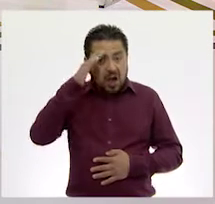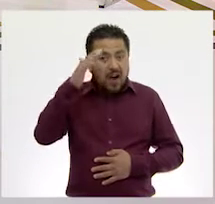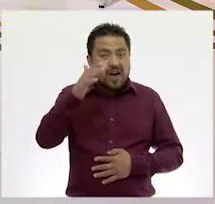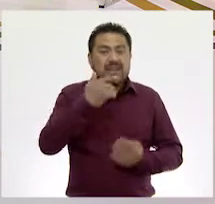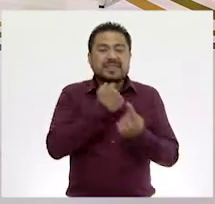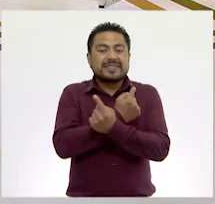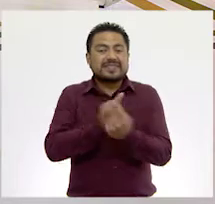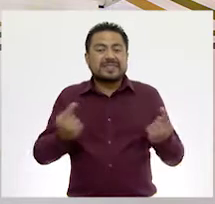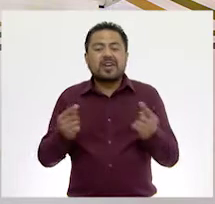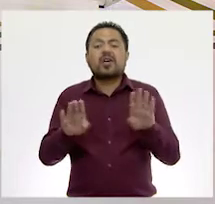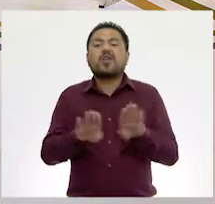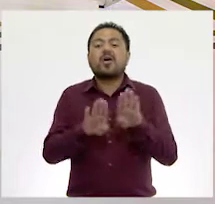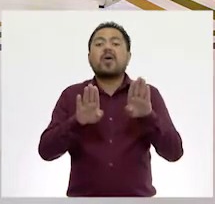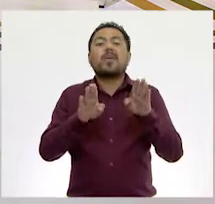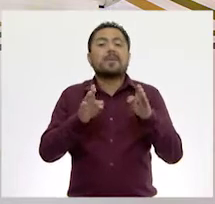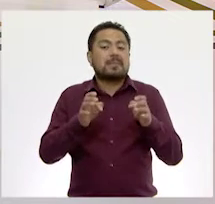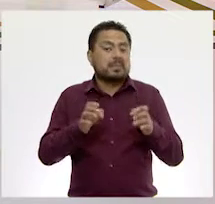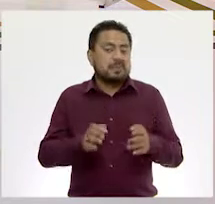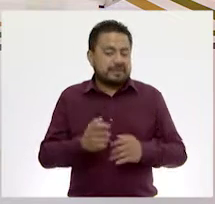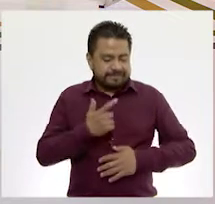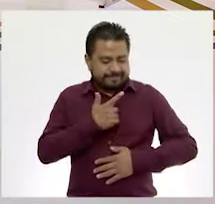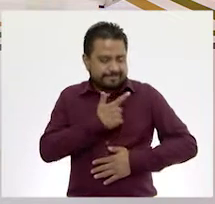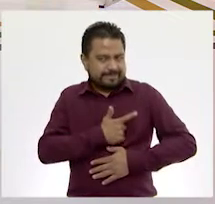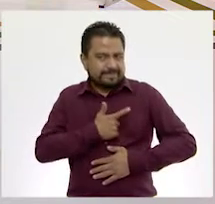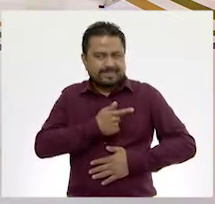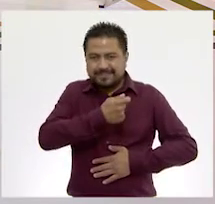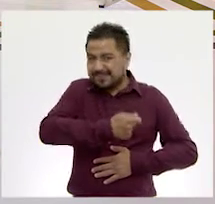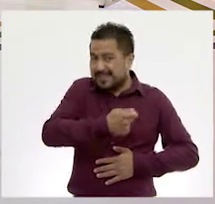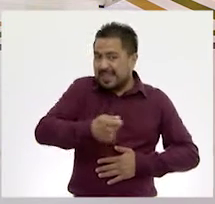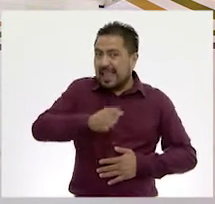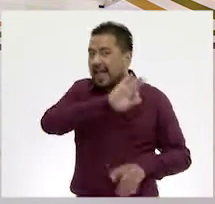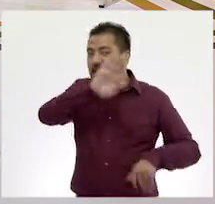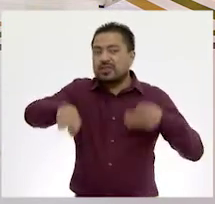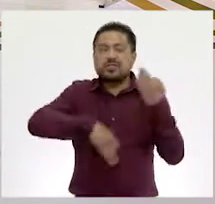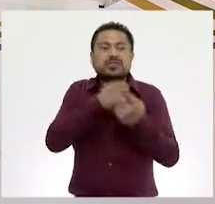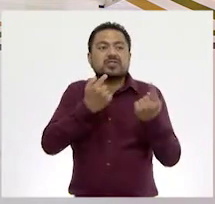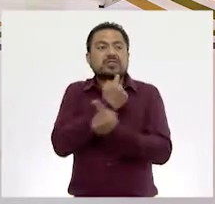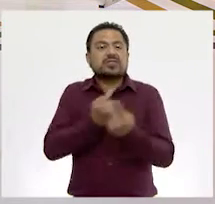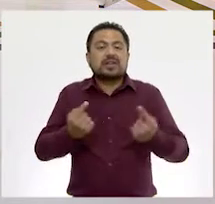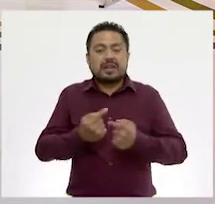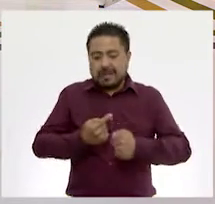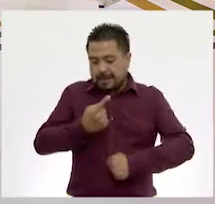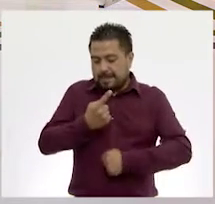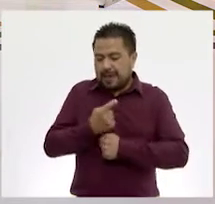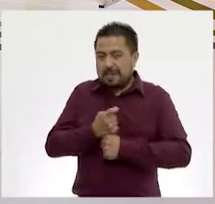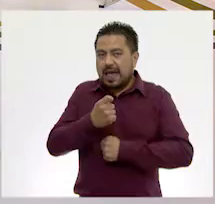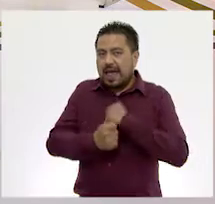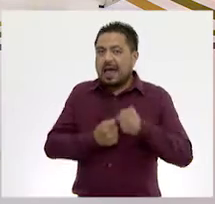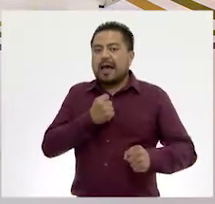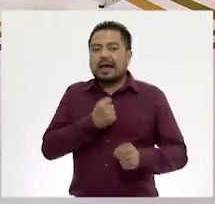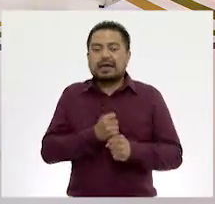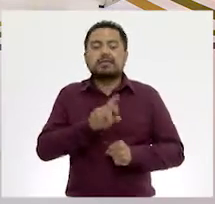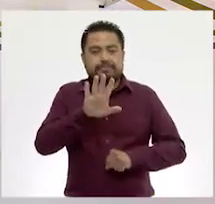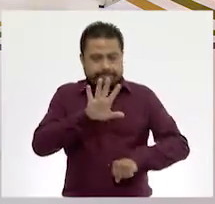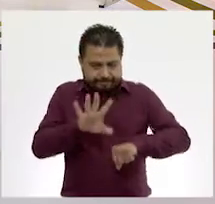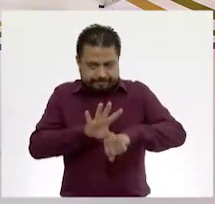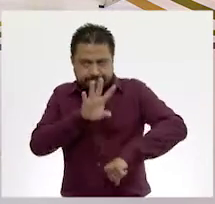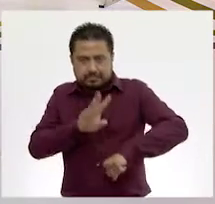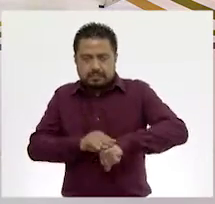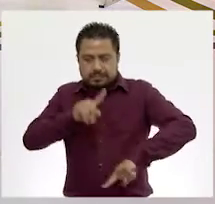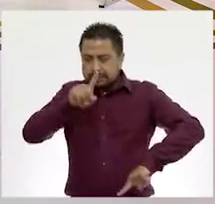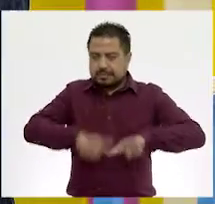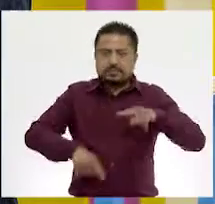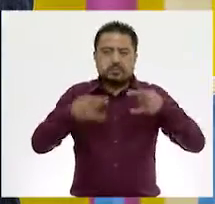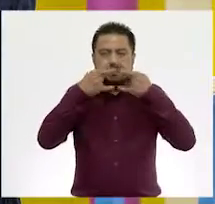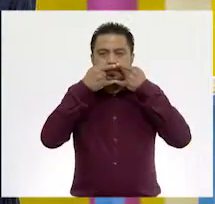Hola, niñas y niños, ¿cómo están? Me da mucho gusto saludar a todas las niñas y niños de primer grado. A ver, permítanme quitarme